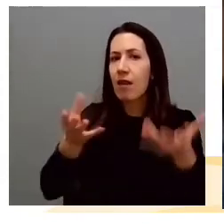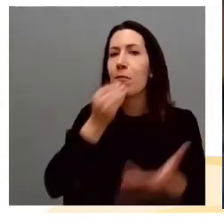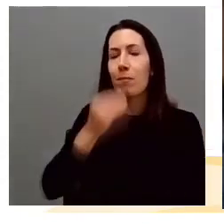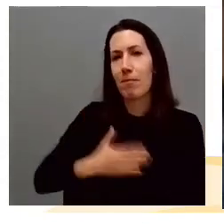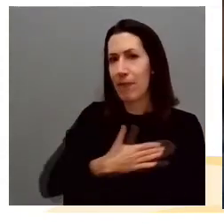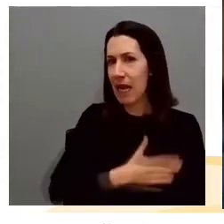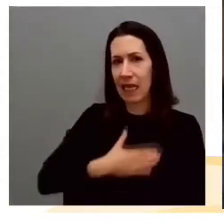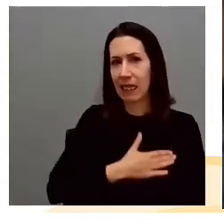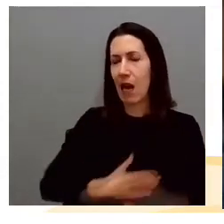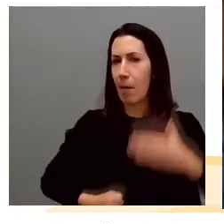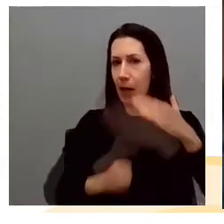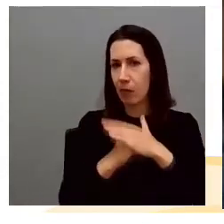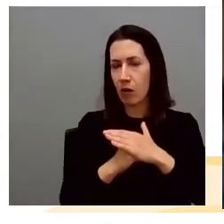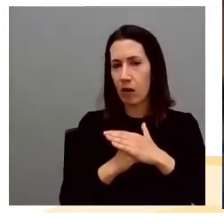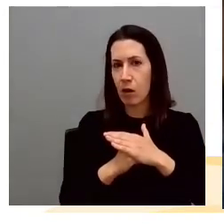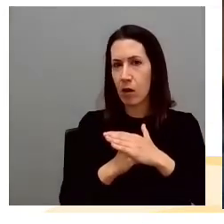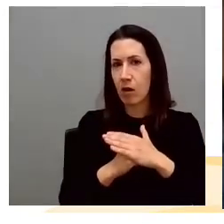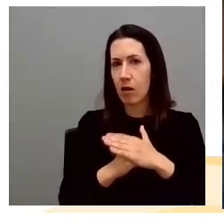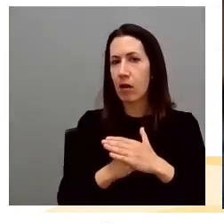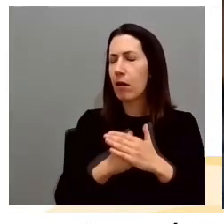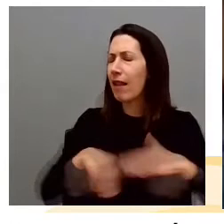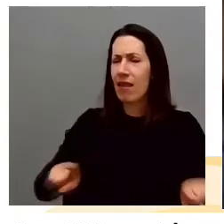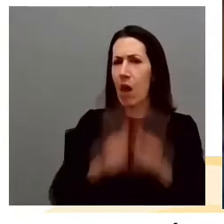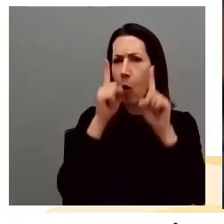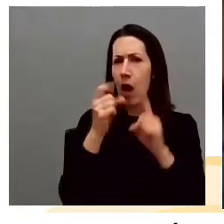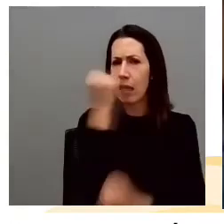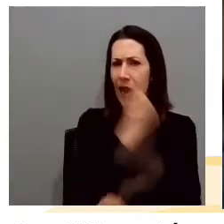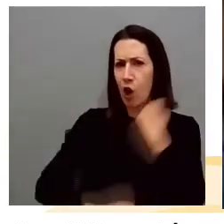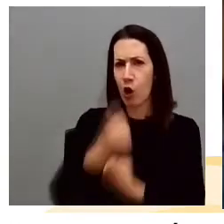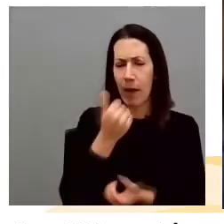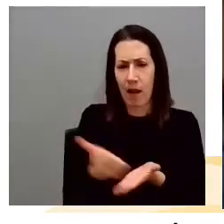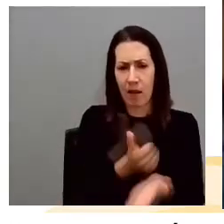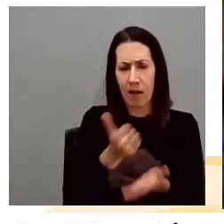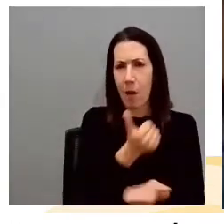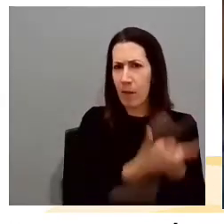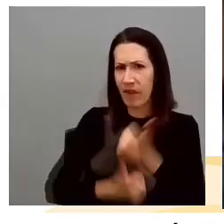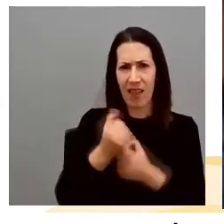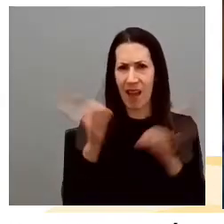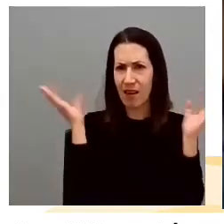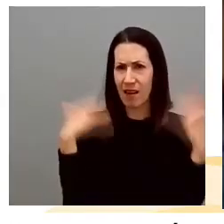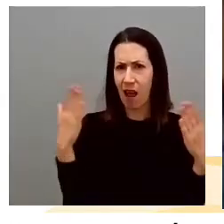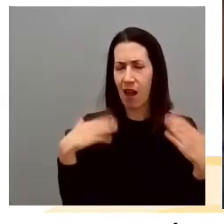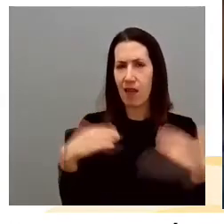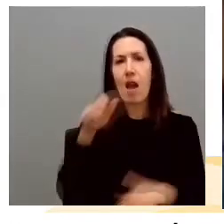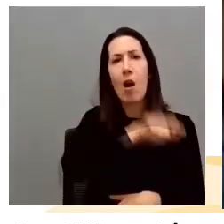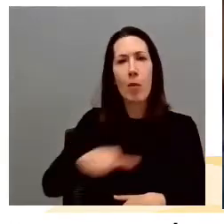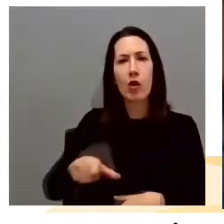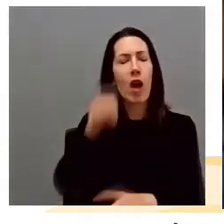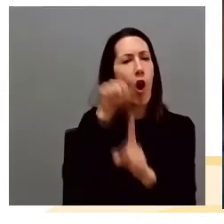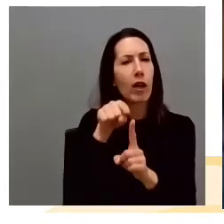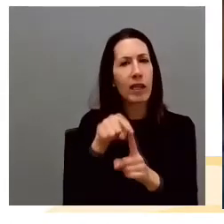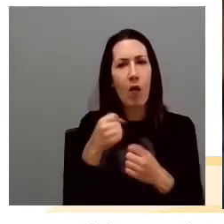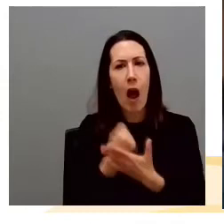posible sin consideraciones económicas de preferencia a las personas a las que da apoyo,